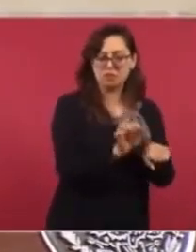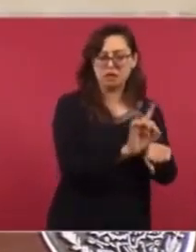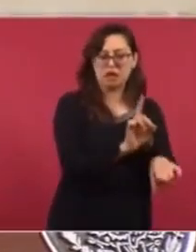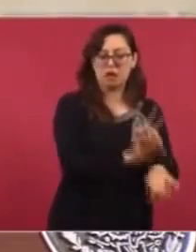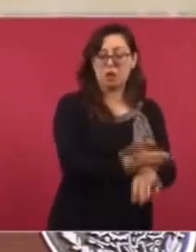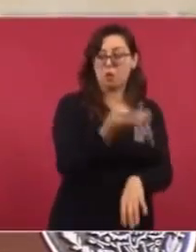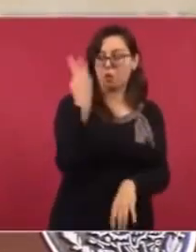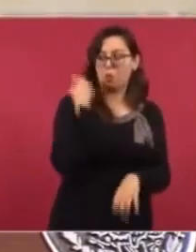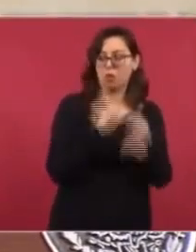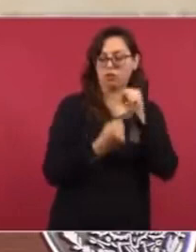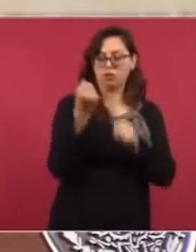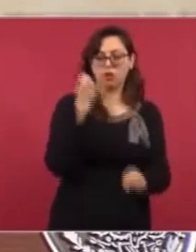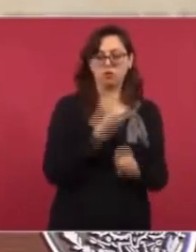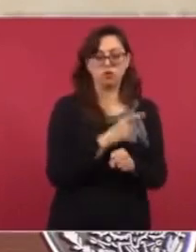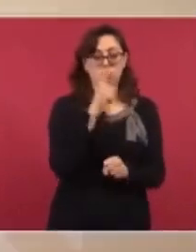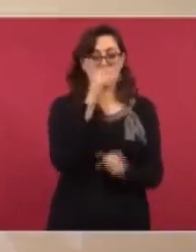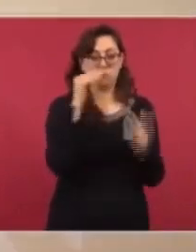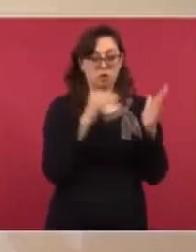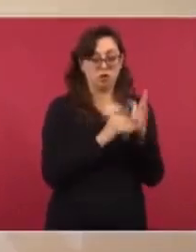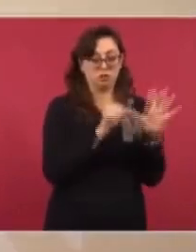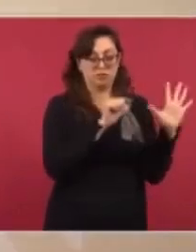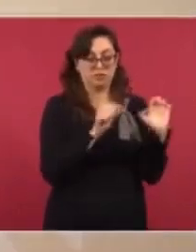1.600.000, y así,